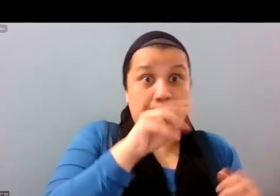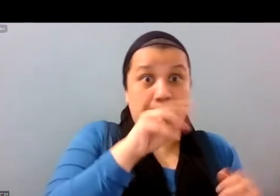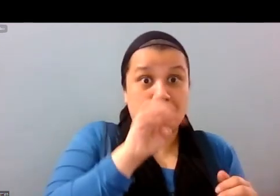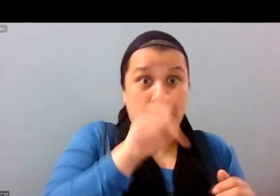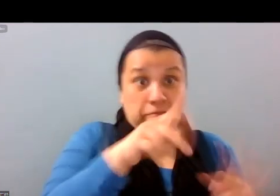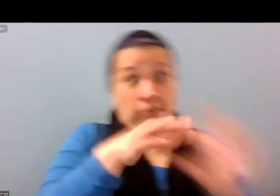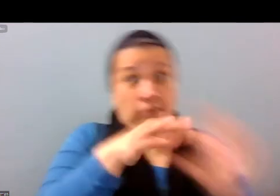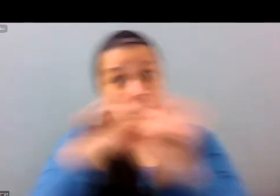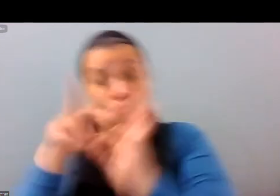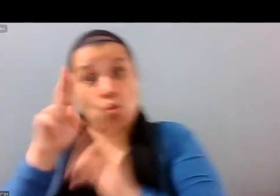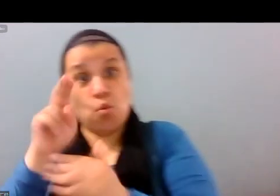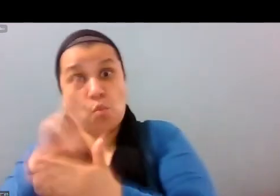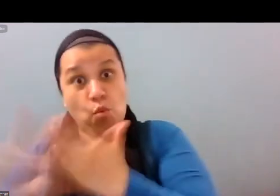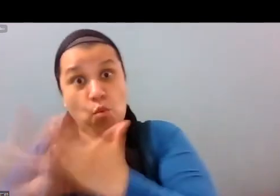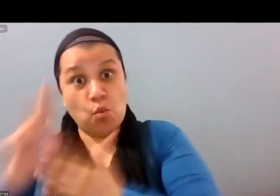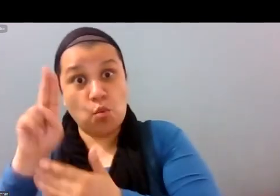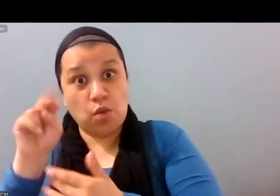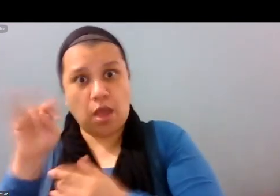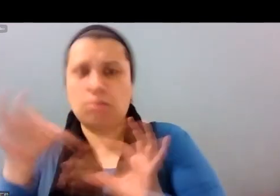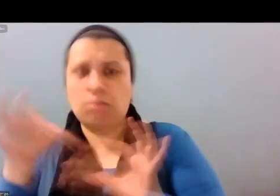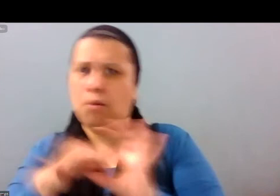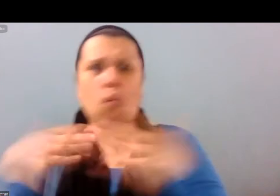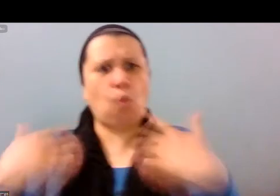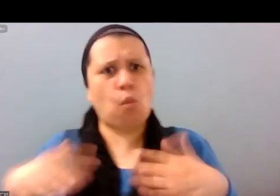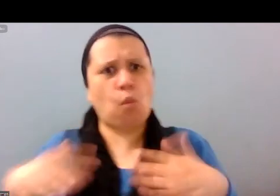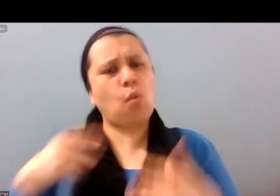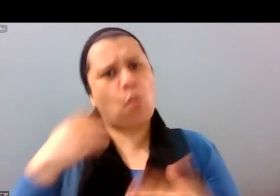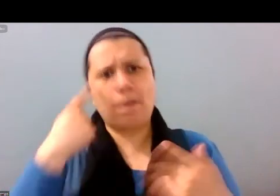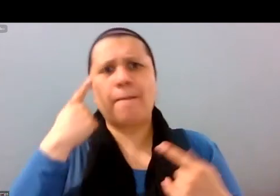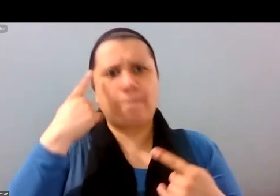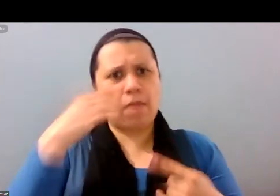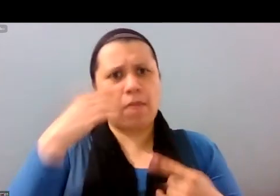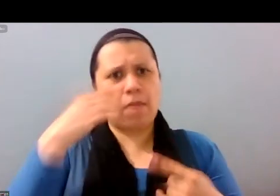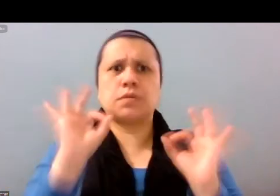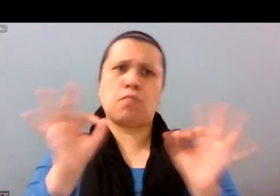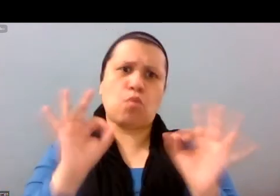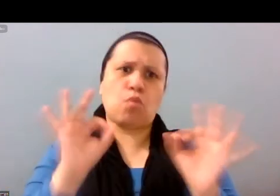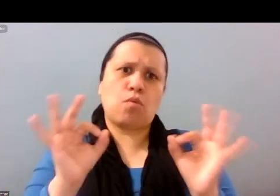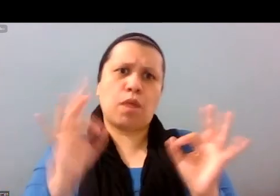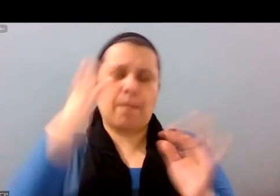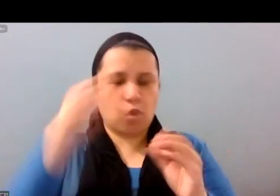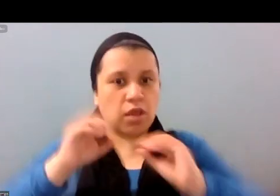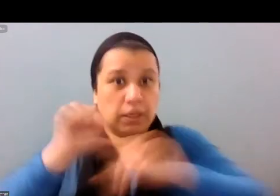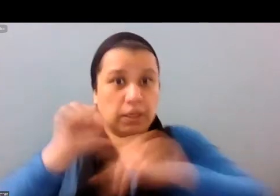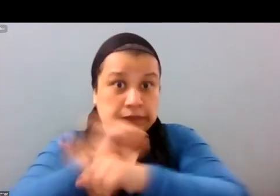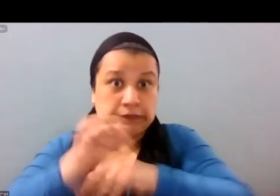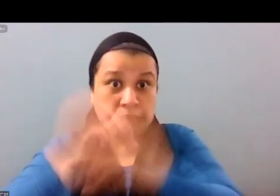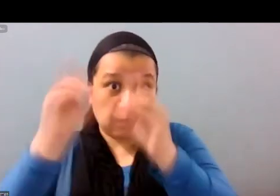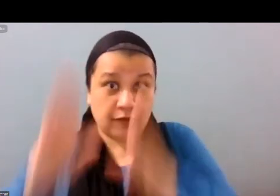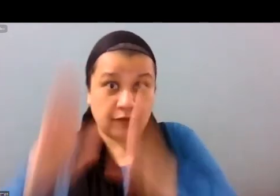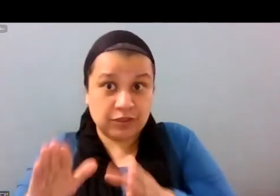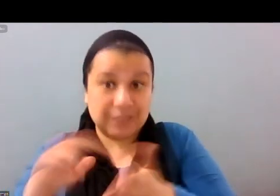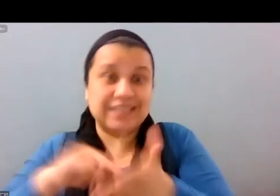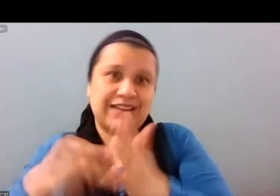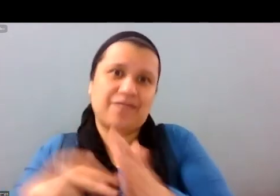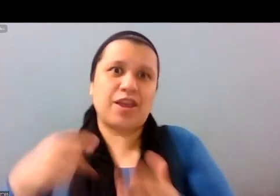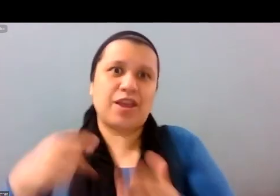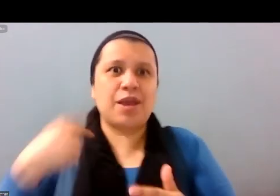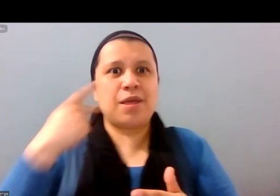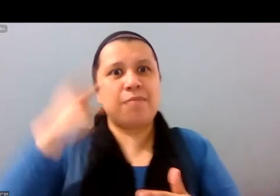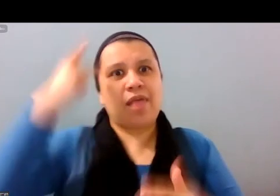muy bien me parece muy muy buena la la opción porque el capacitar a los docentes nos deja a nosotros como padres también una